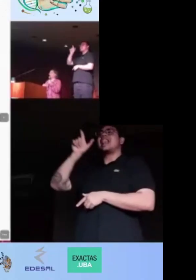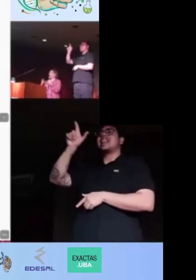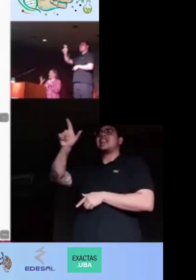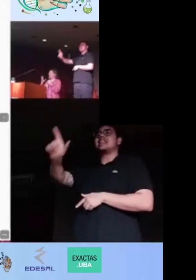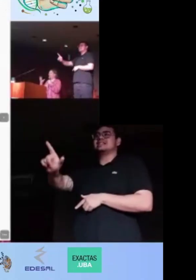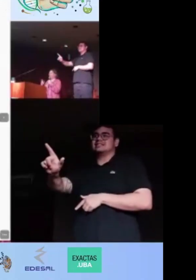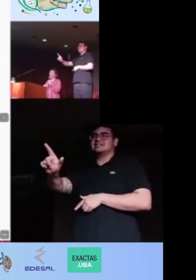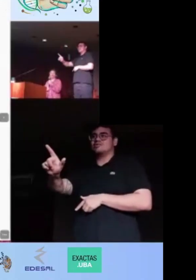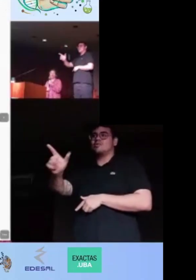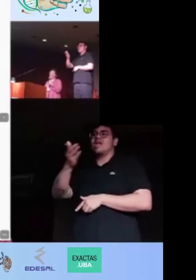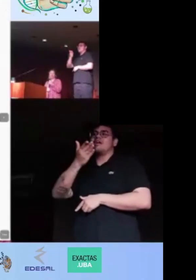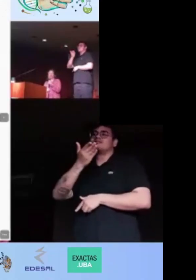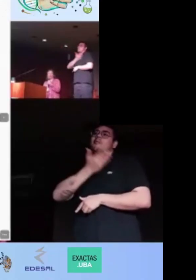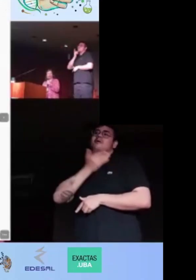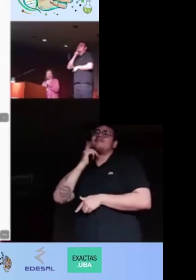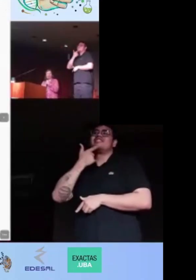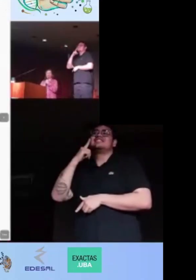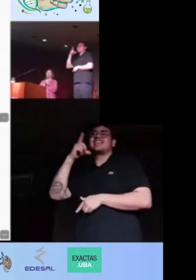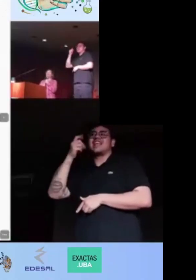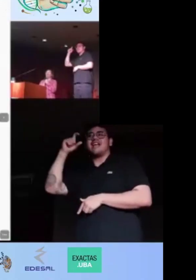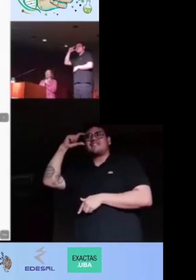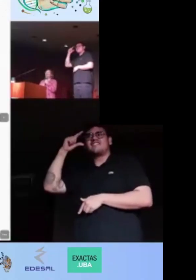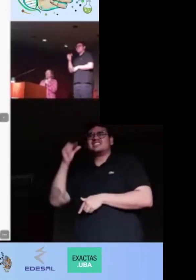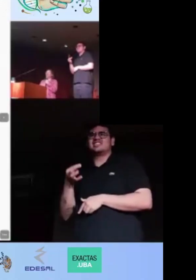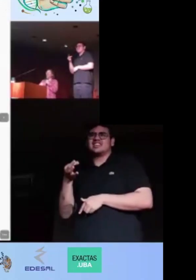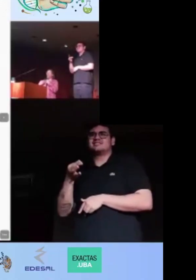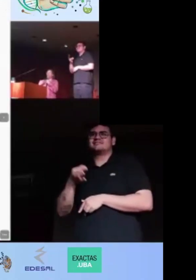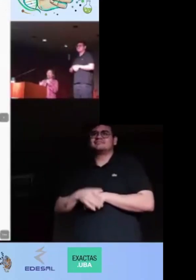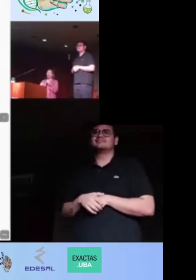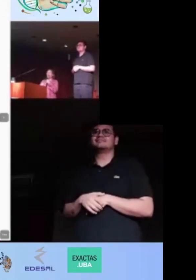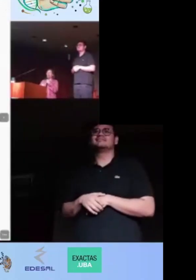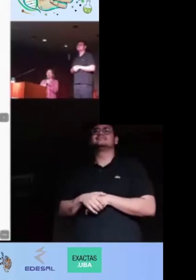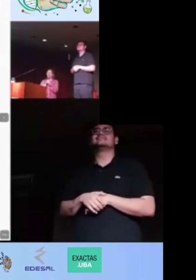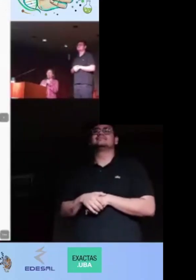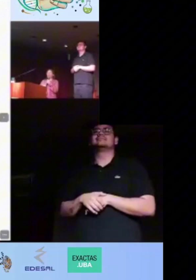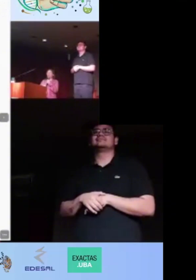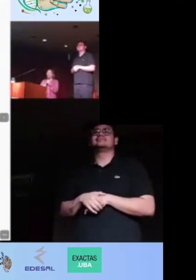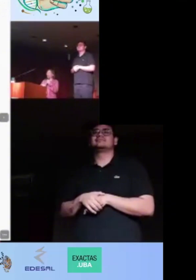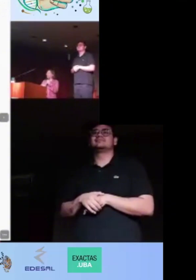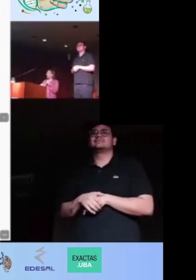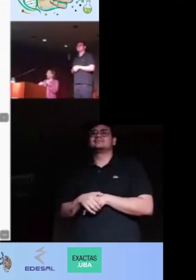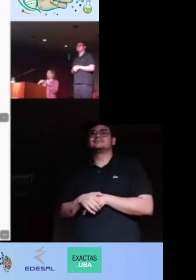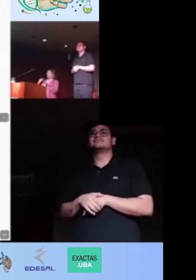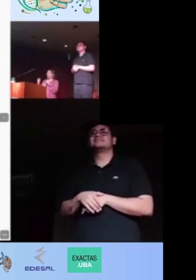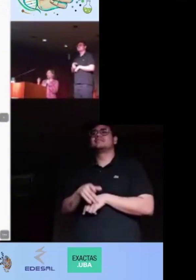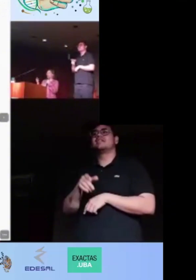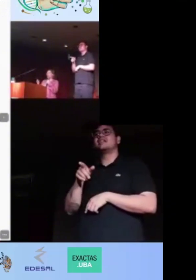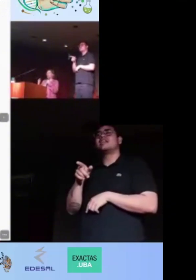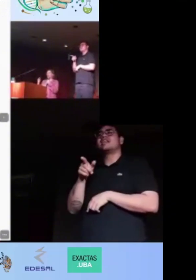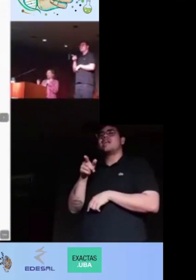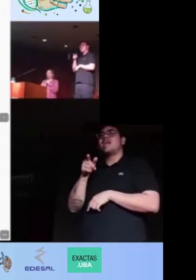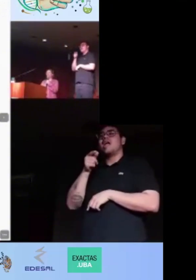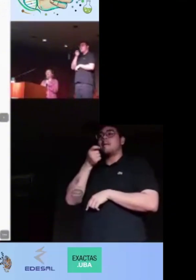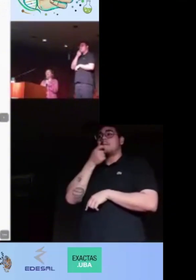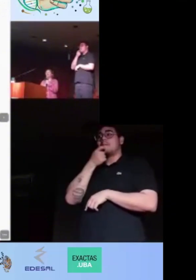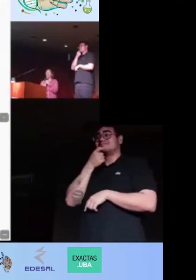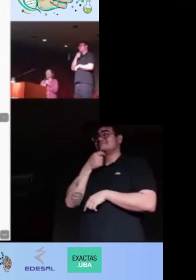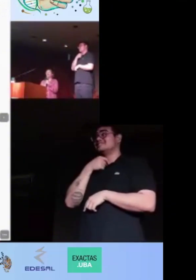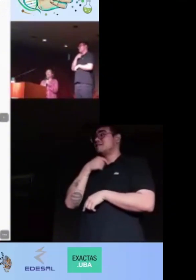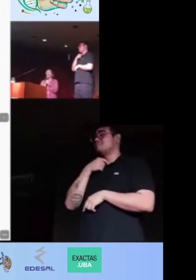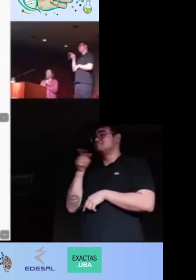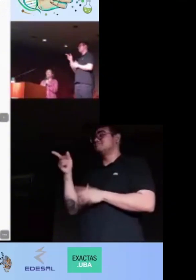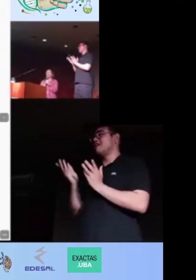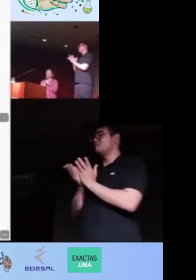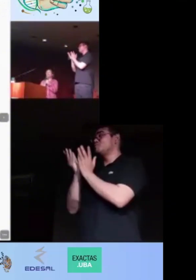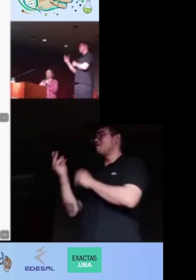y bueno, Betty y Aldo, que son como nuestros guías, ¿no? Entonces, lo que hemos querido es que dos de los estudiantes que han